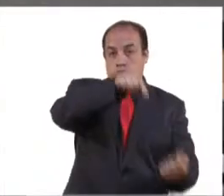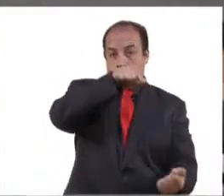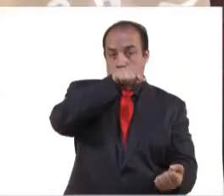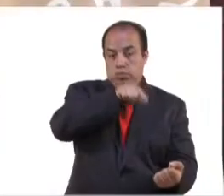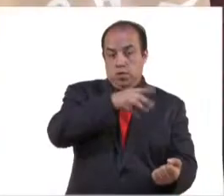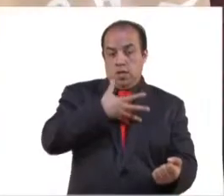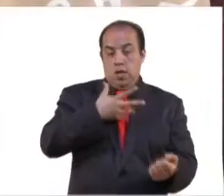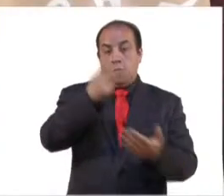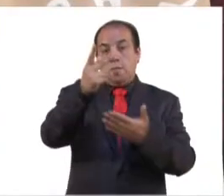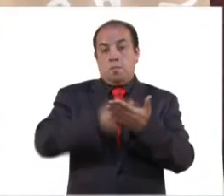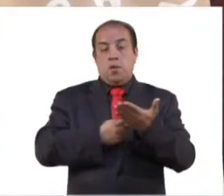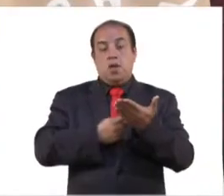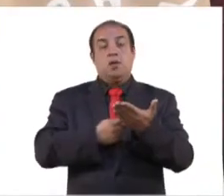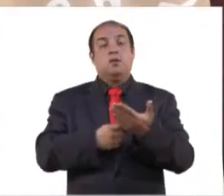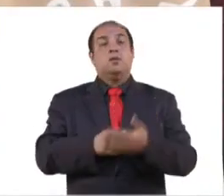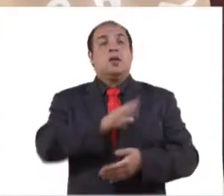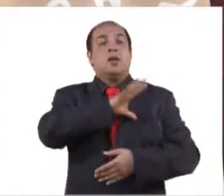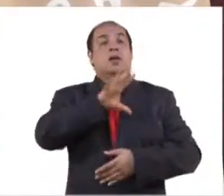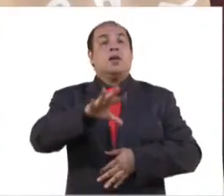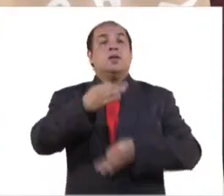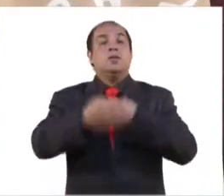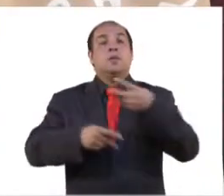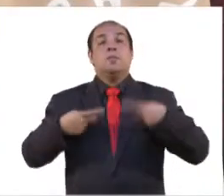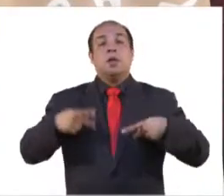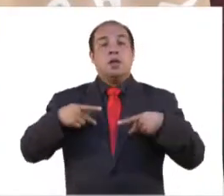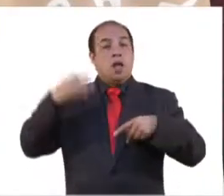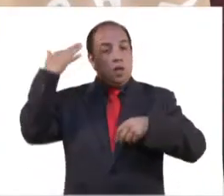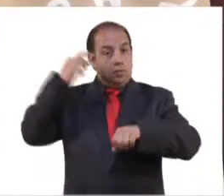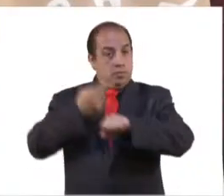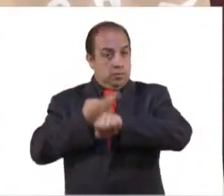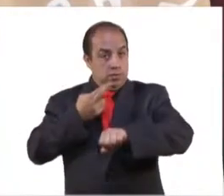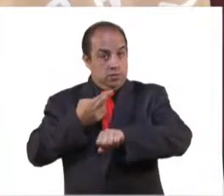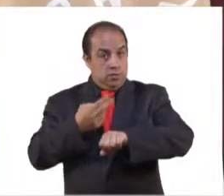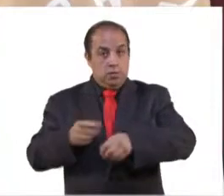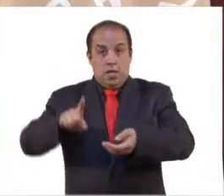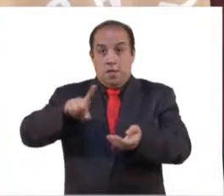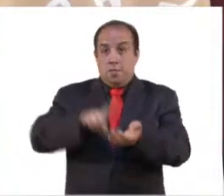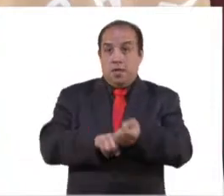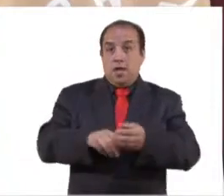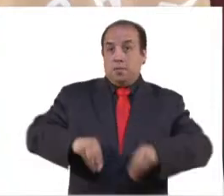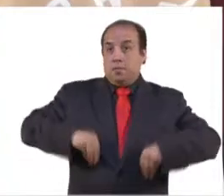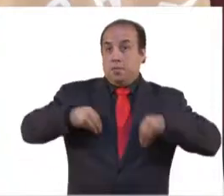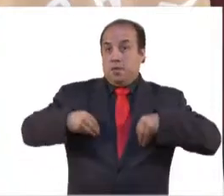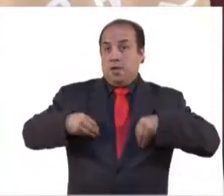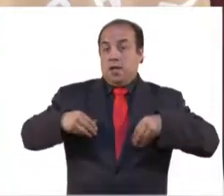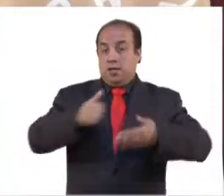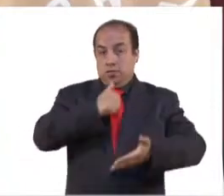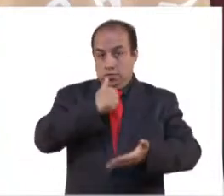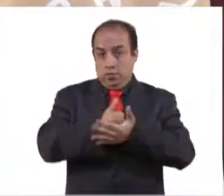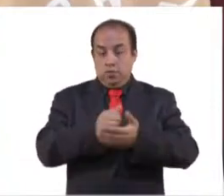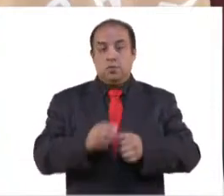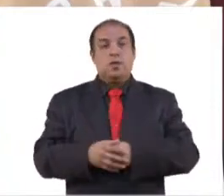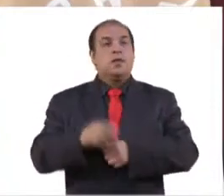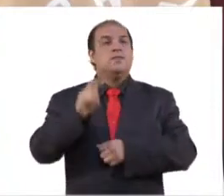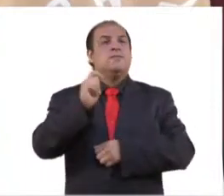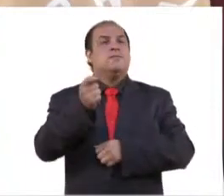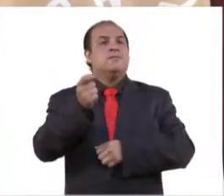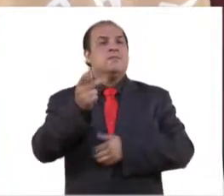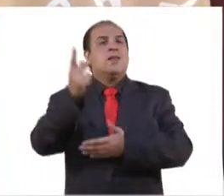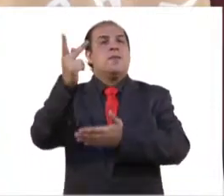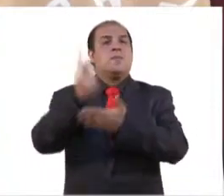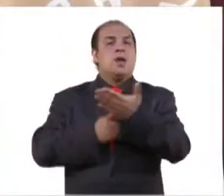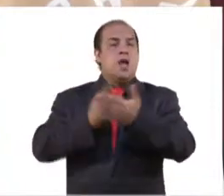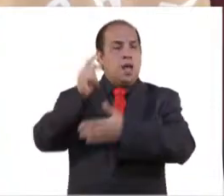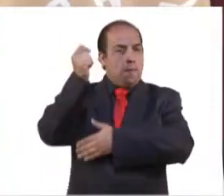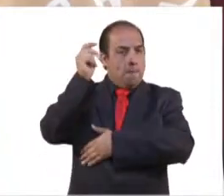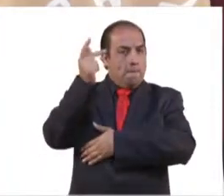un programa universal para todos los adultos mayores y en particular para los de la ciudad, es el programa de